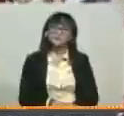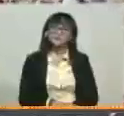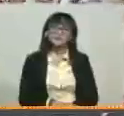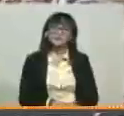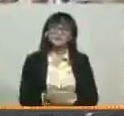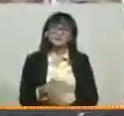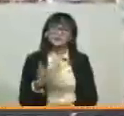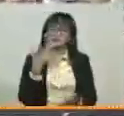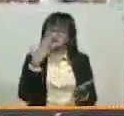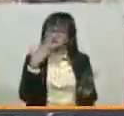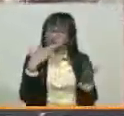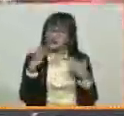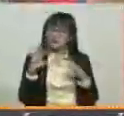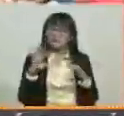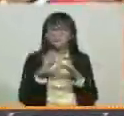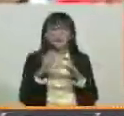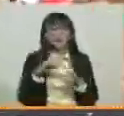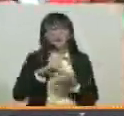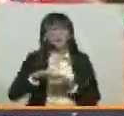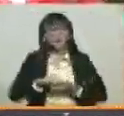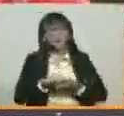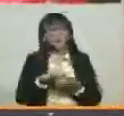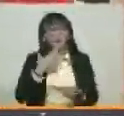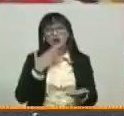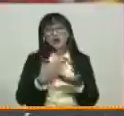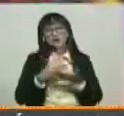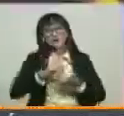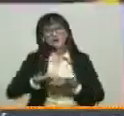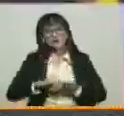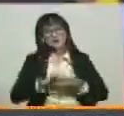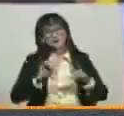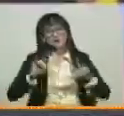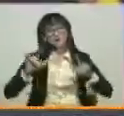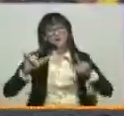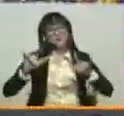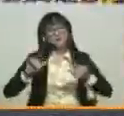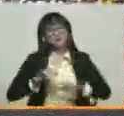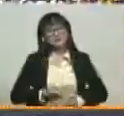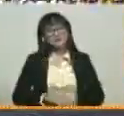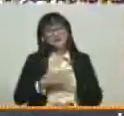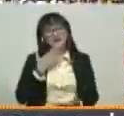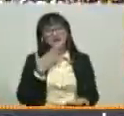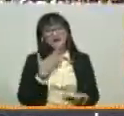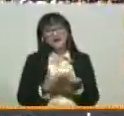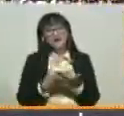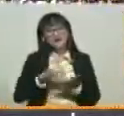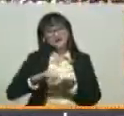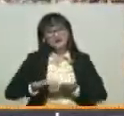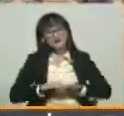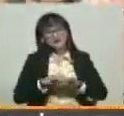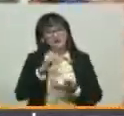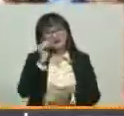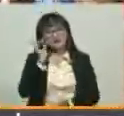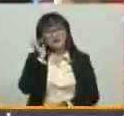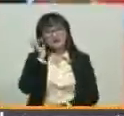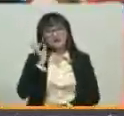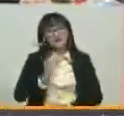Siempre he contado con Trujillo. Gracias, Trujillo amado. Gracias, trujillana.